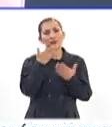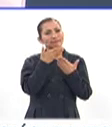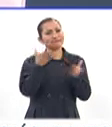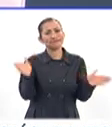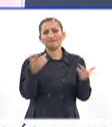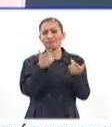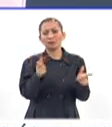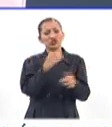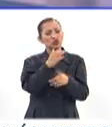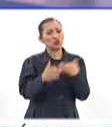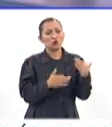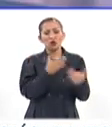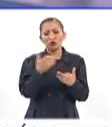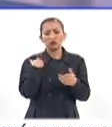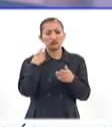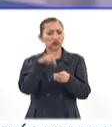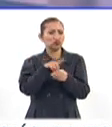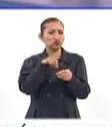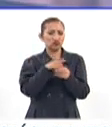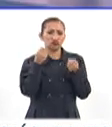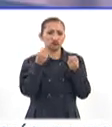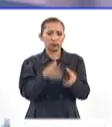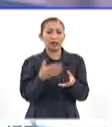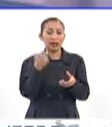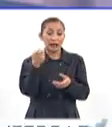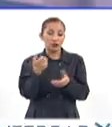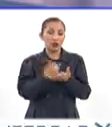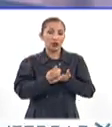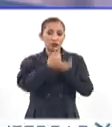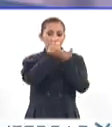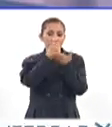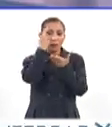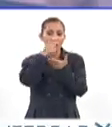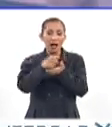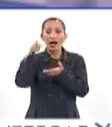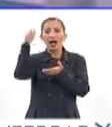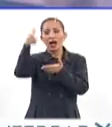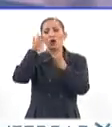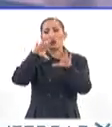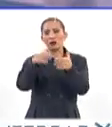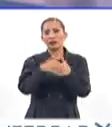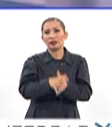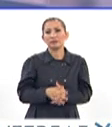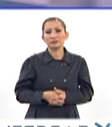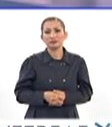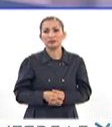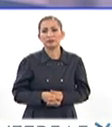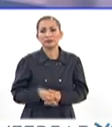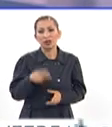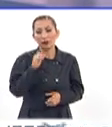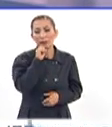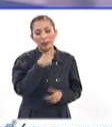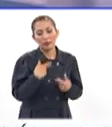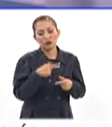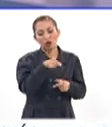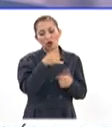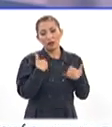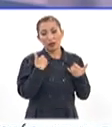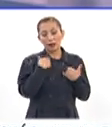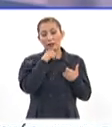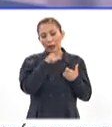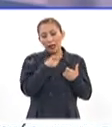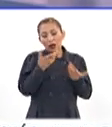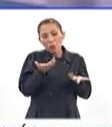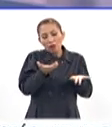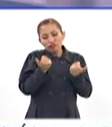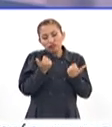abierta a todo donativo, porque obviamente eso nos ayuda mucho a llegar a las comunidades, pero también a los voluntarios, ¿no? El chiste es que también